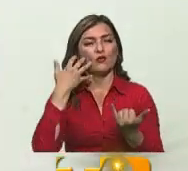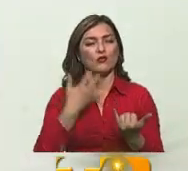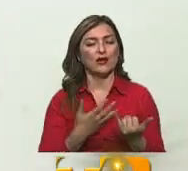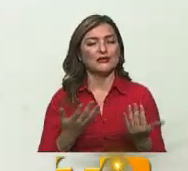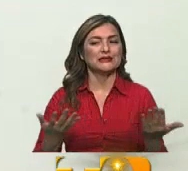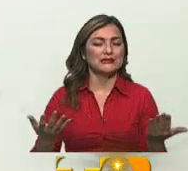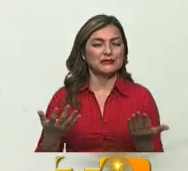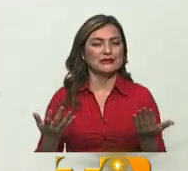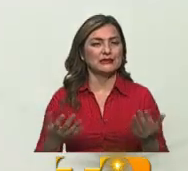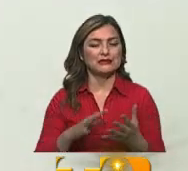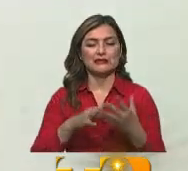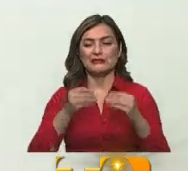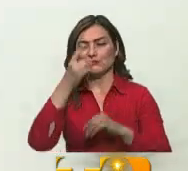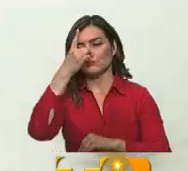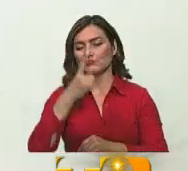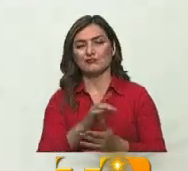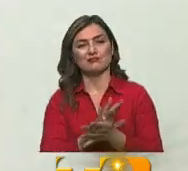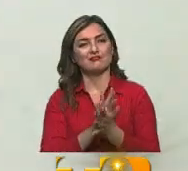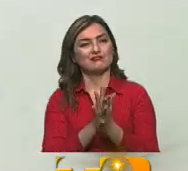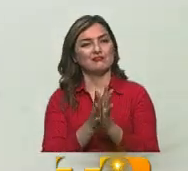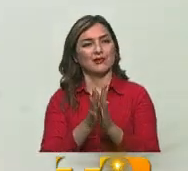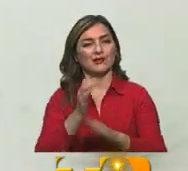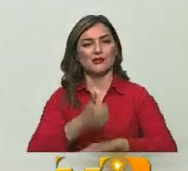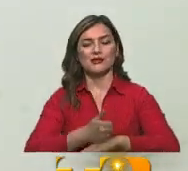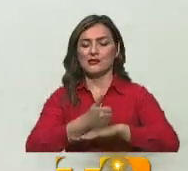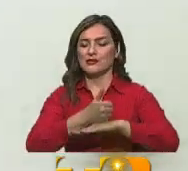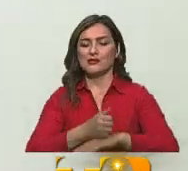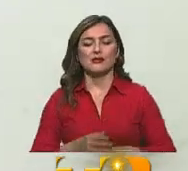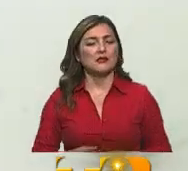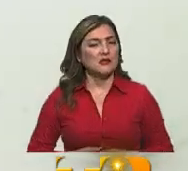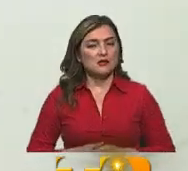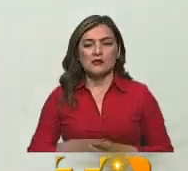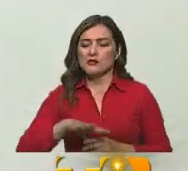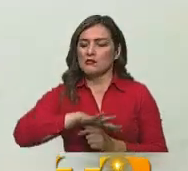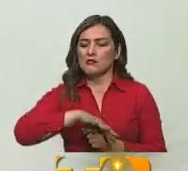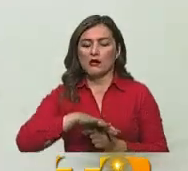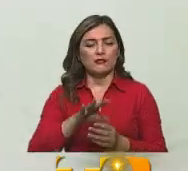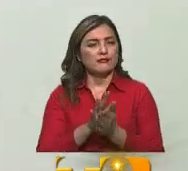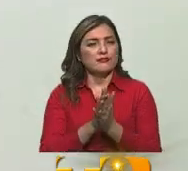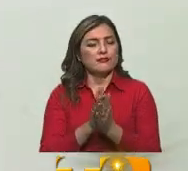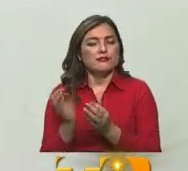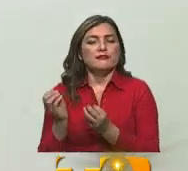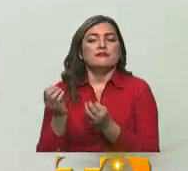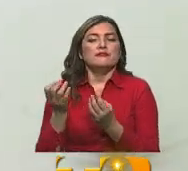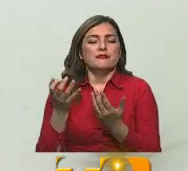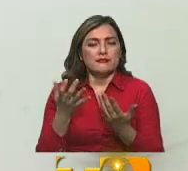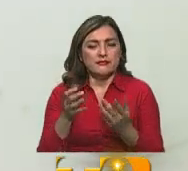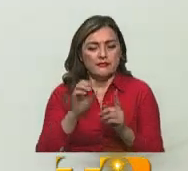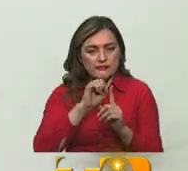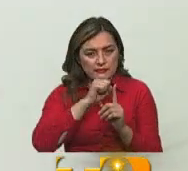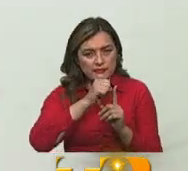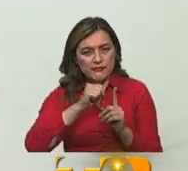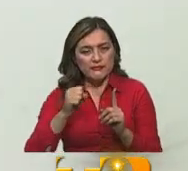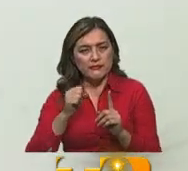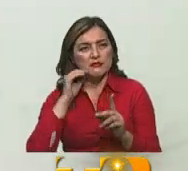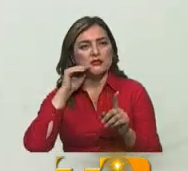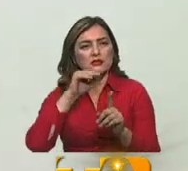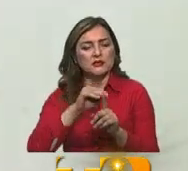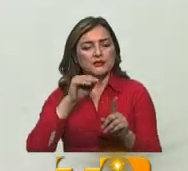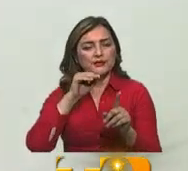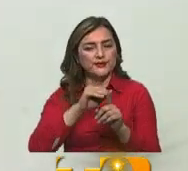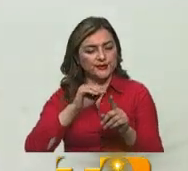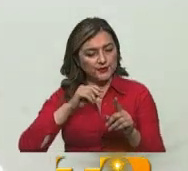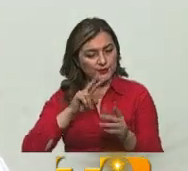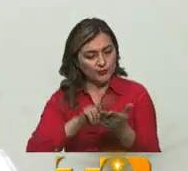ha habido ninguna resolución por parte de las autoridades competentes de la embajada, diciendo que el sistema de mensajería para